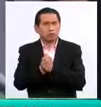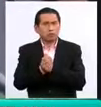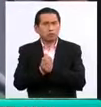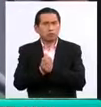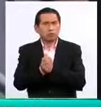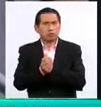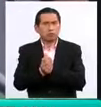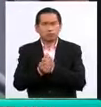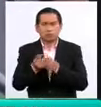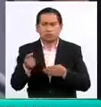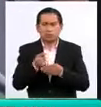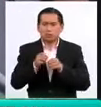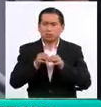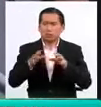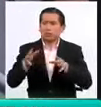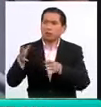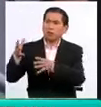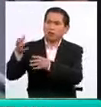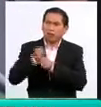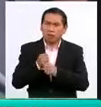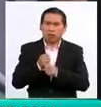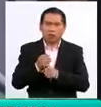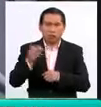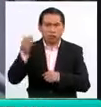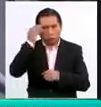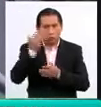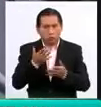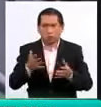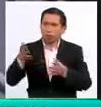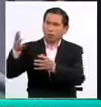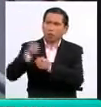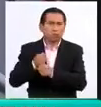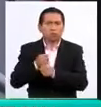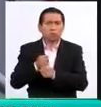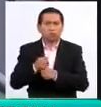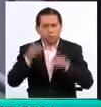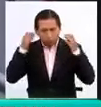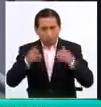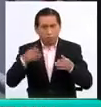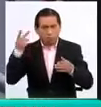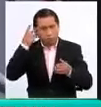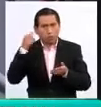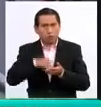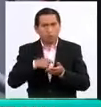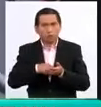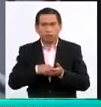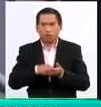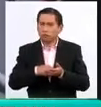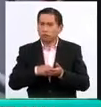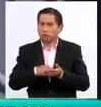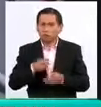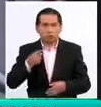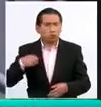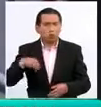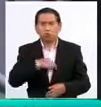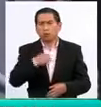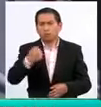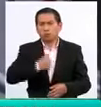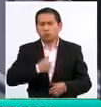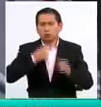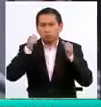importar tecnología, de importar conocimientos a una política dirigida a que nosotros